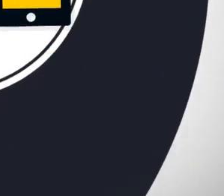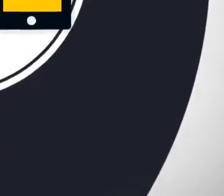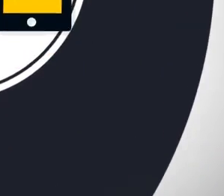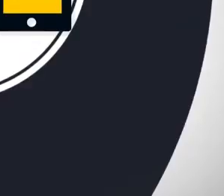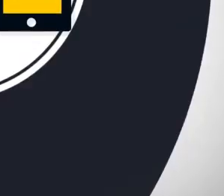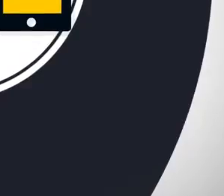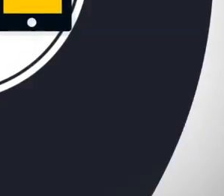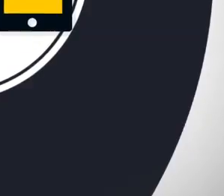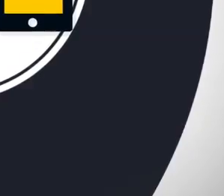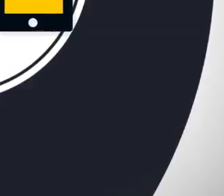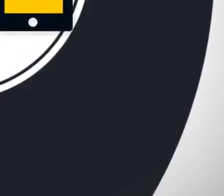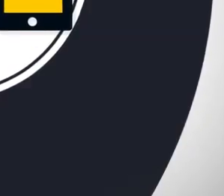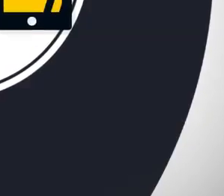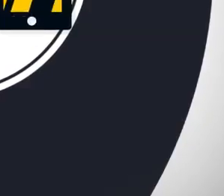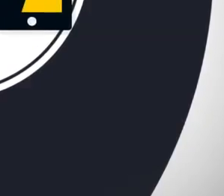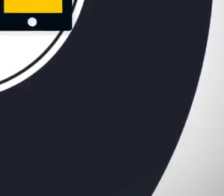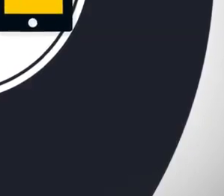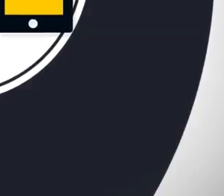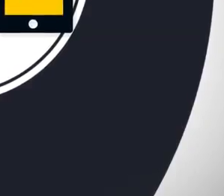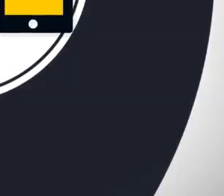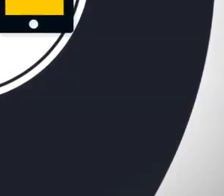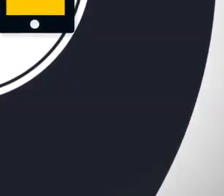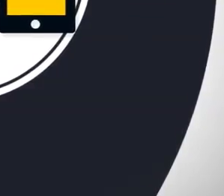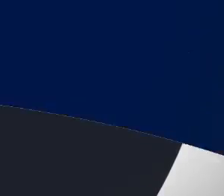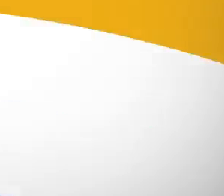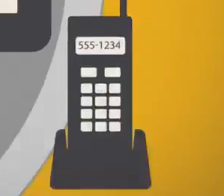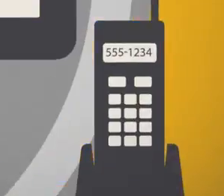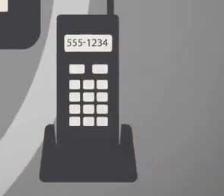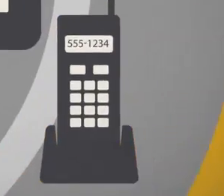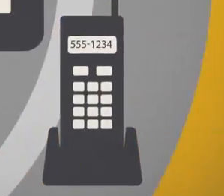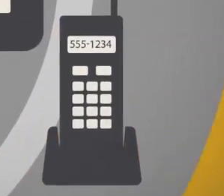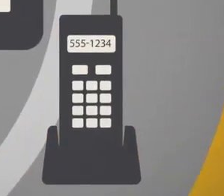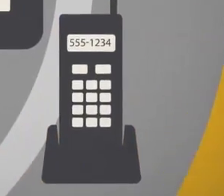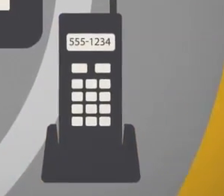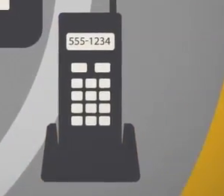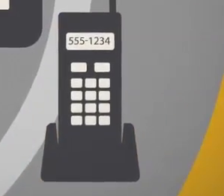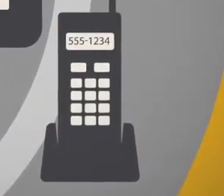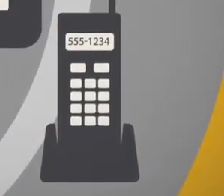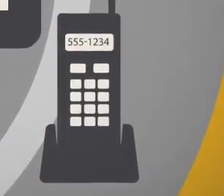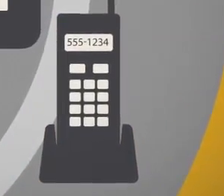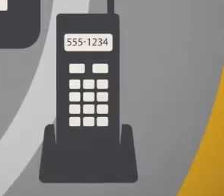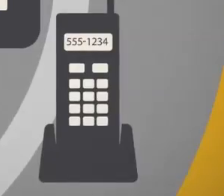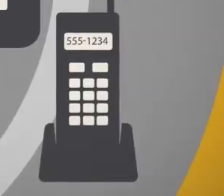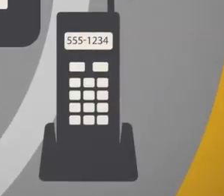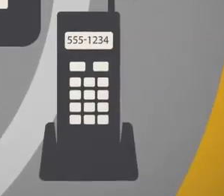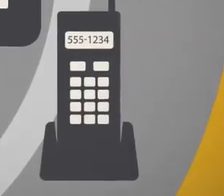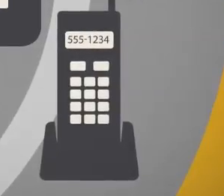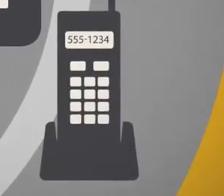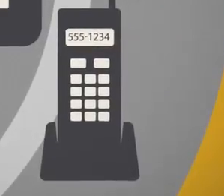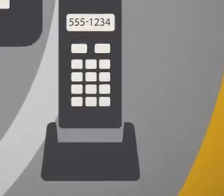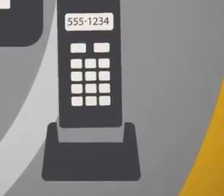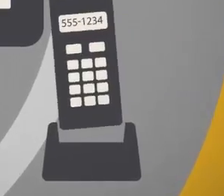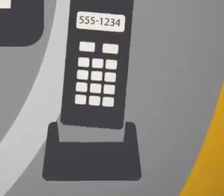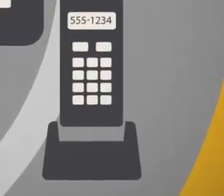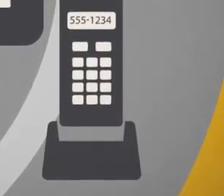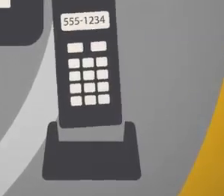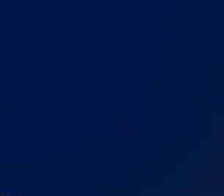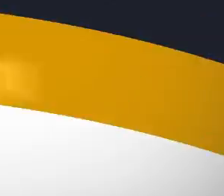Comerciales, wipes, banners, menciones en nuestros programas y muchas otras opciones que potenciarán tu negocio a